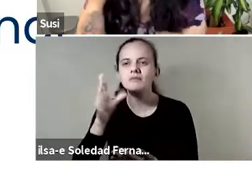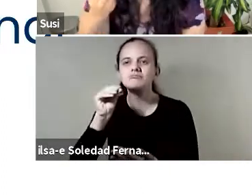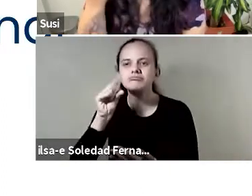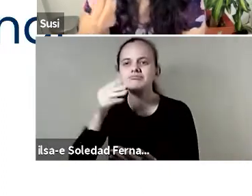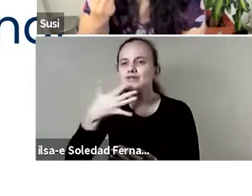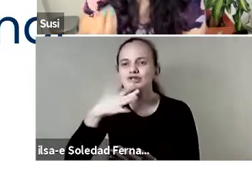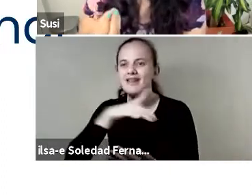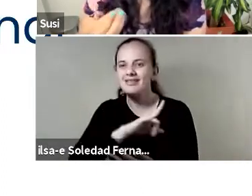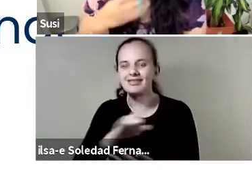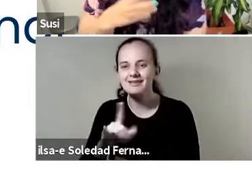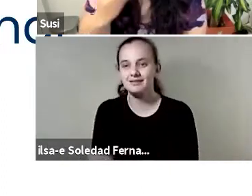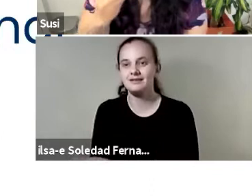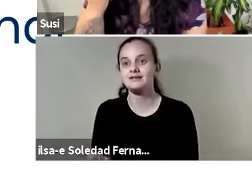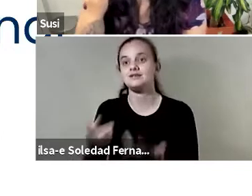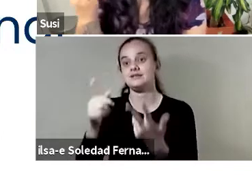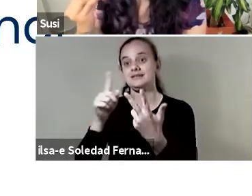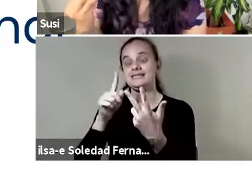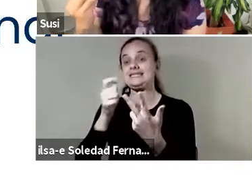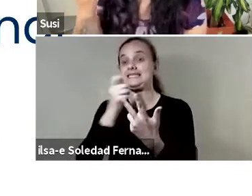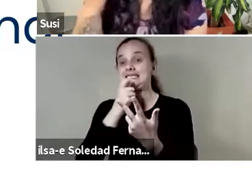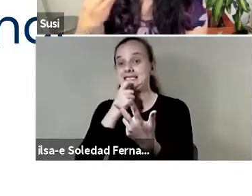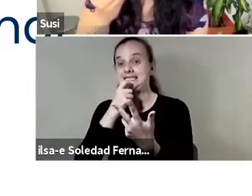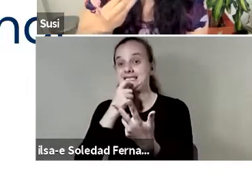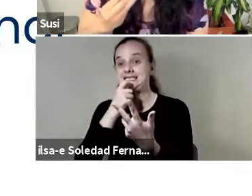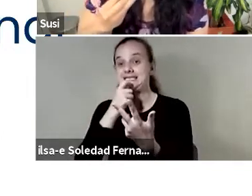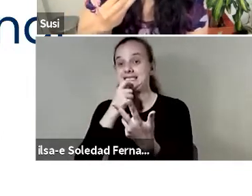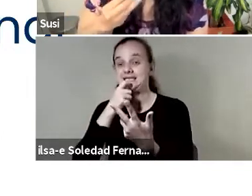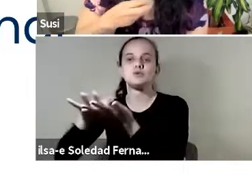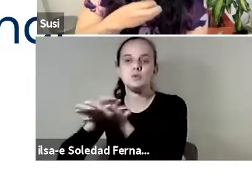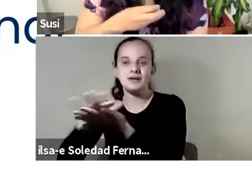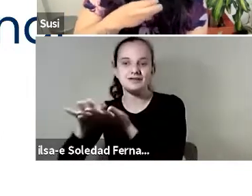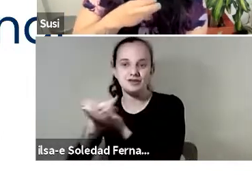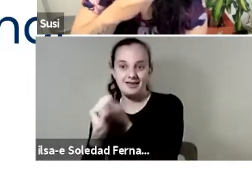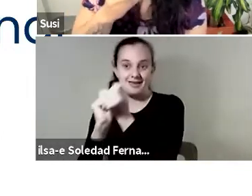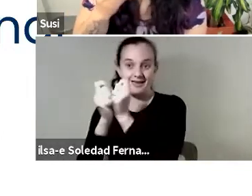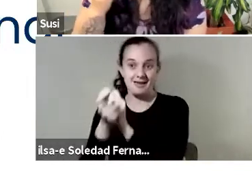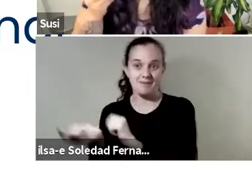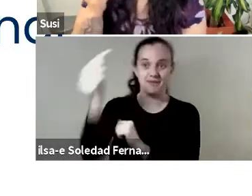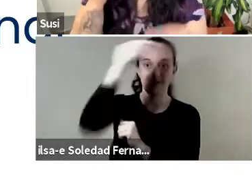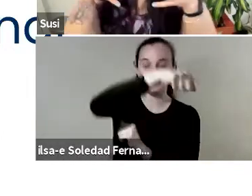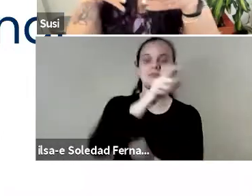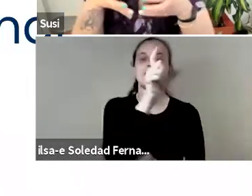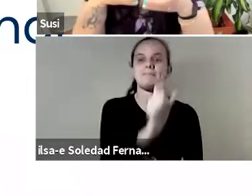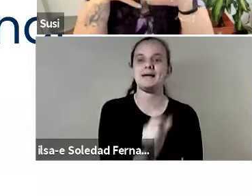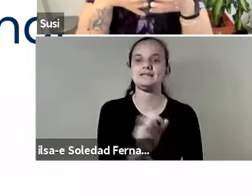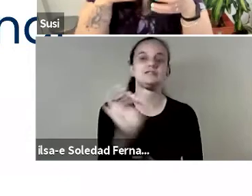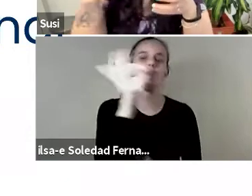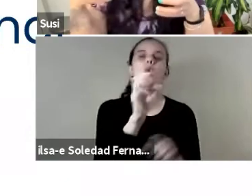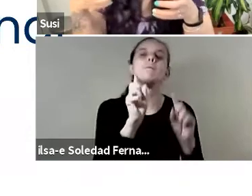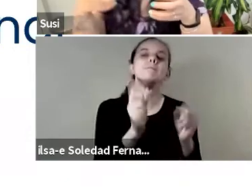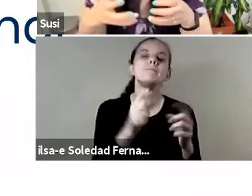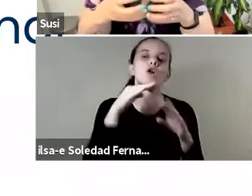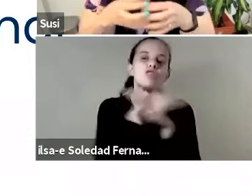tiene un acento fuerte muy marcado y no se le entiende bien lo que está diciendo. Entonces, ahí esa persona, si lo sacas de la